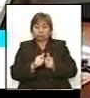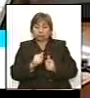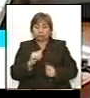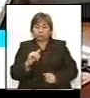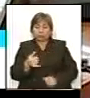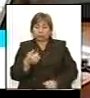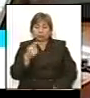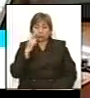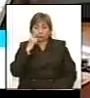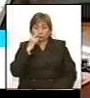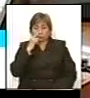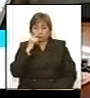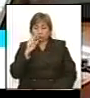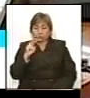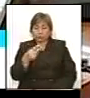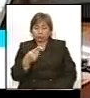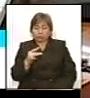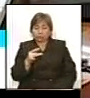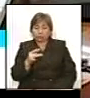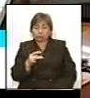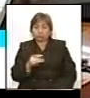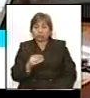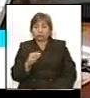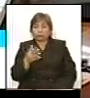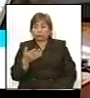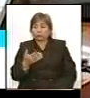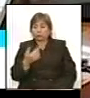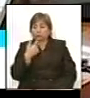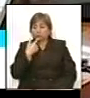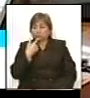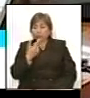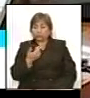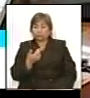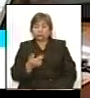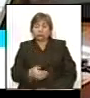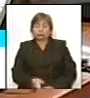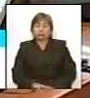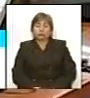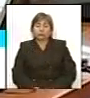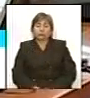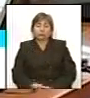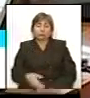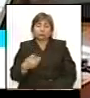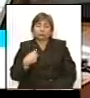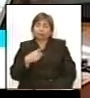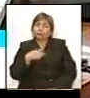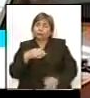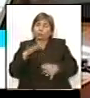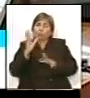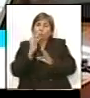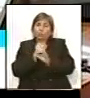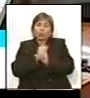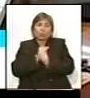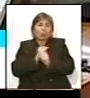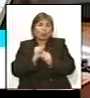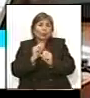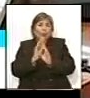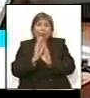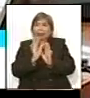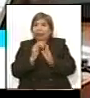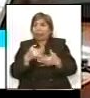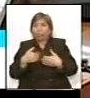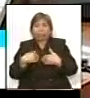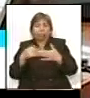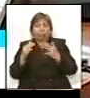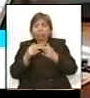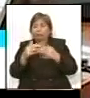en junio del 2018, con la 1354, como bien dijo Educación, para nosotros fue un salvavidas, porque no había que hacer saneamiento